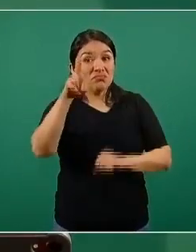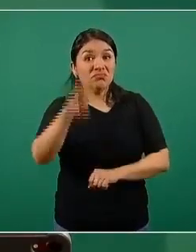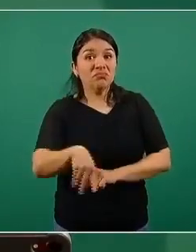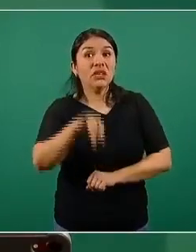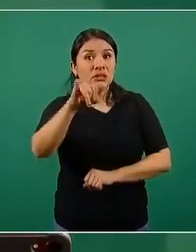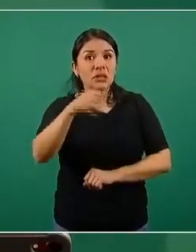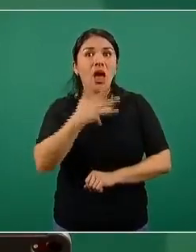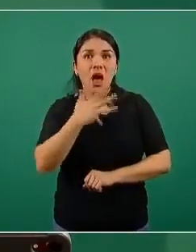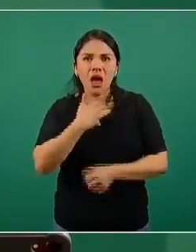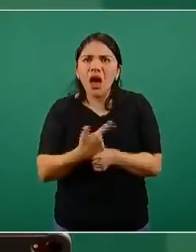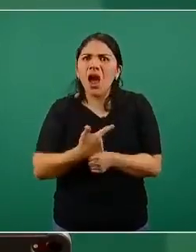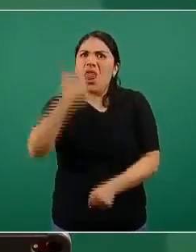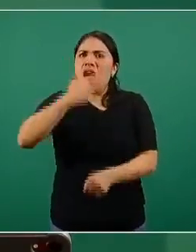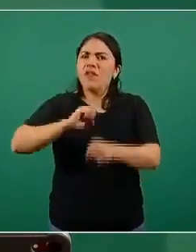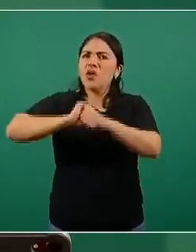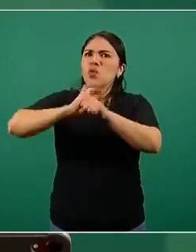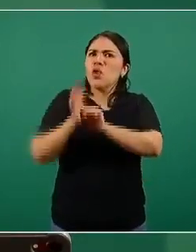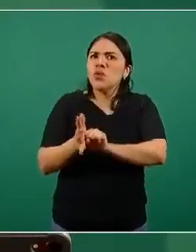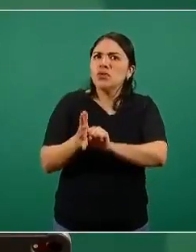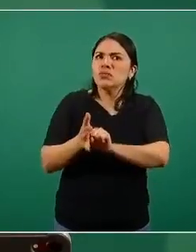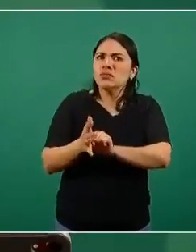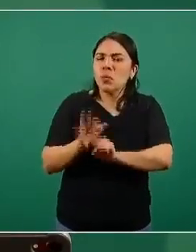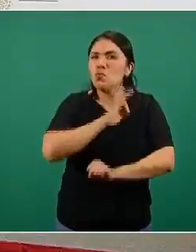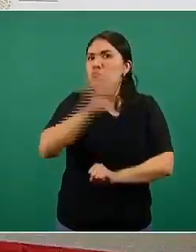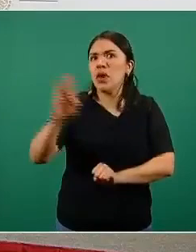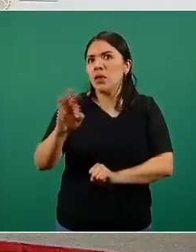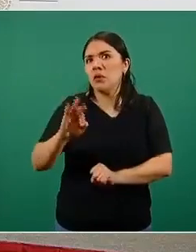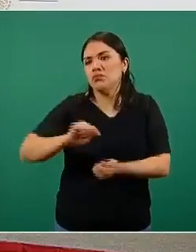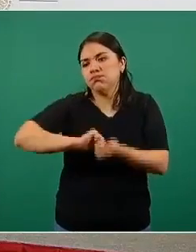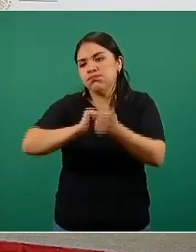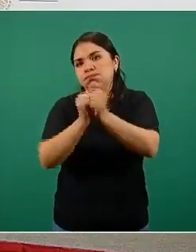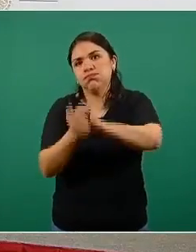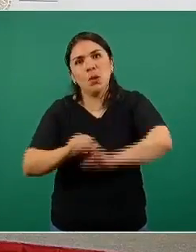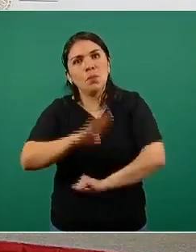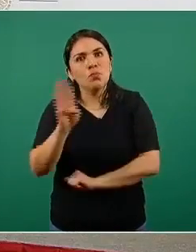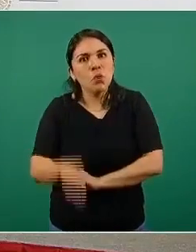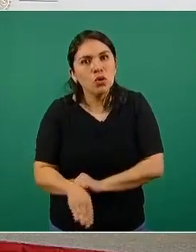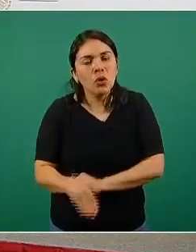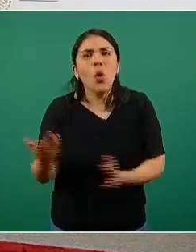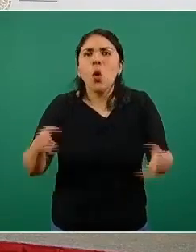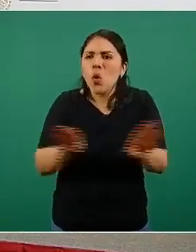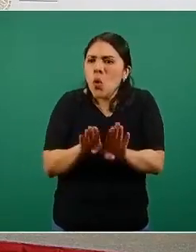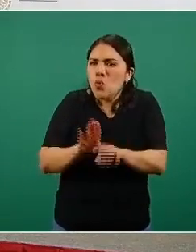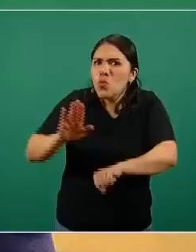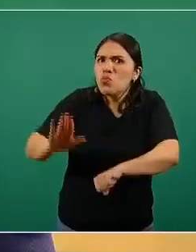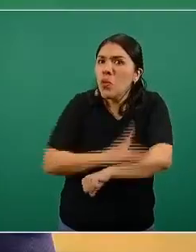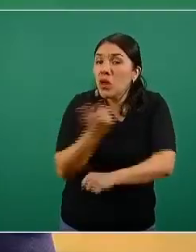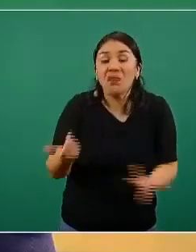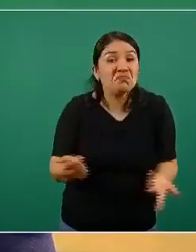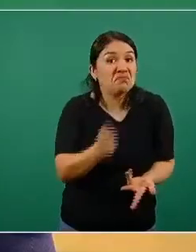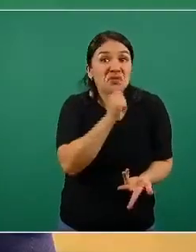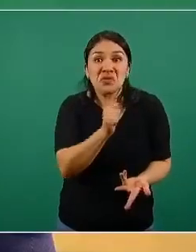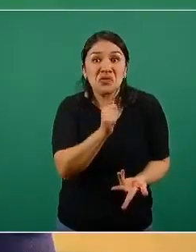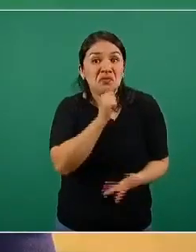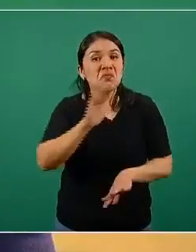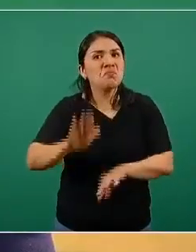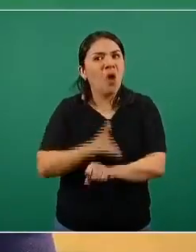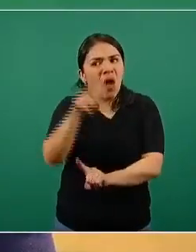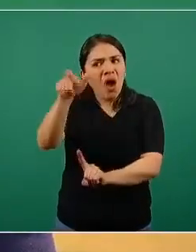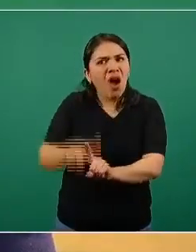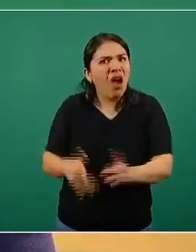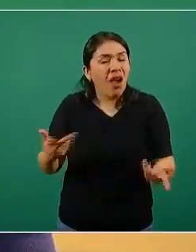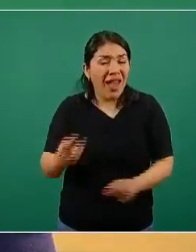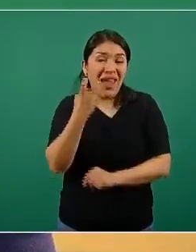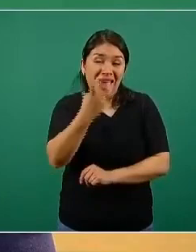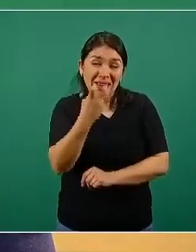que tiene cuadros graves, que puede tener cuadros mortales y que no encontramos una explicación clara, ¿no? Y eso